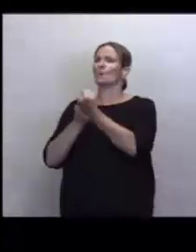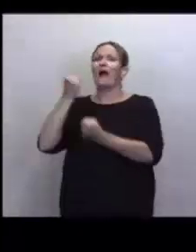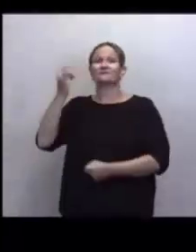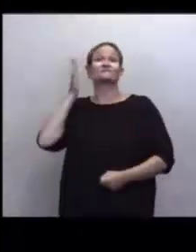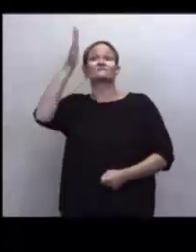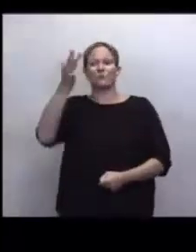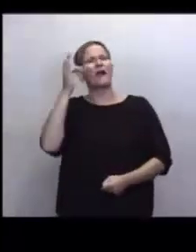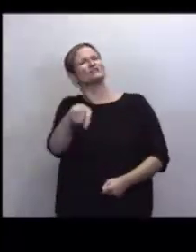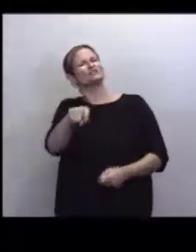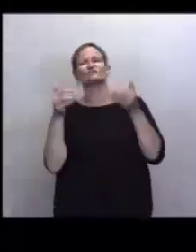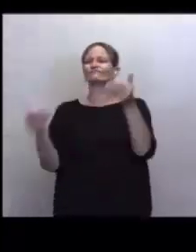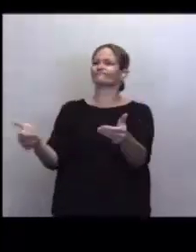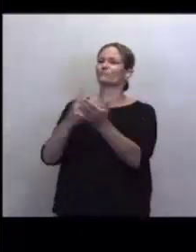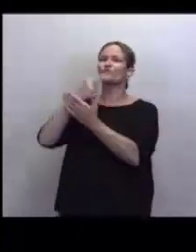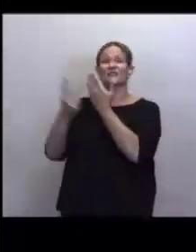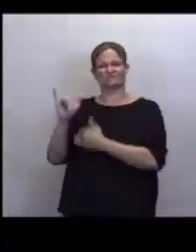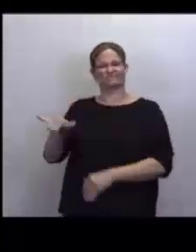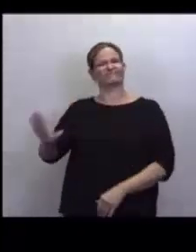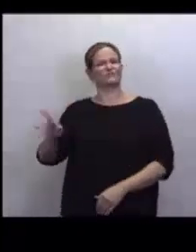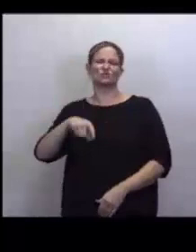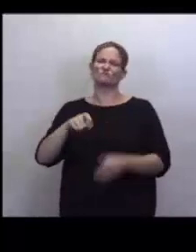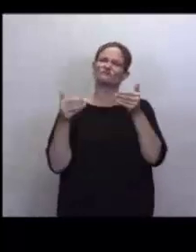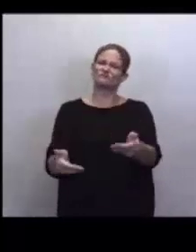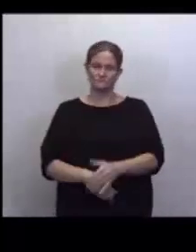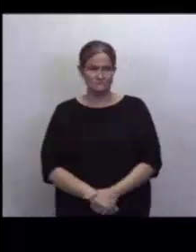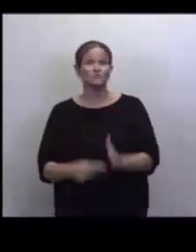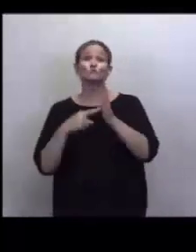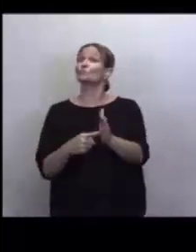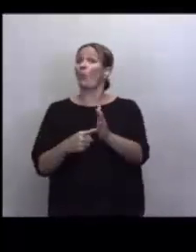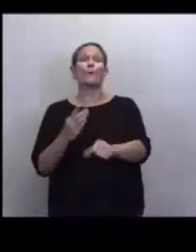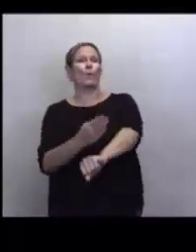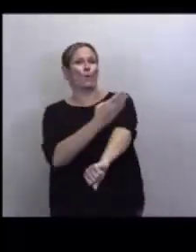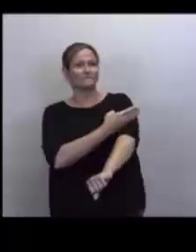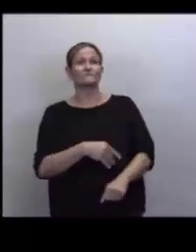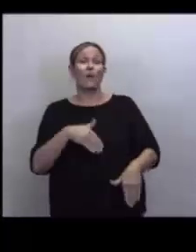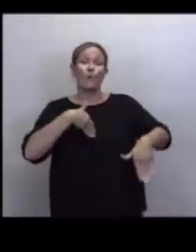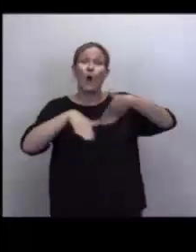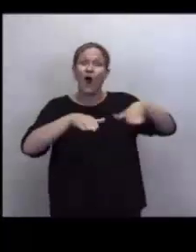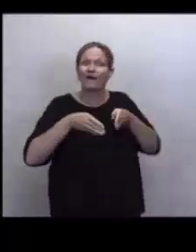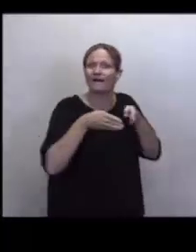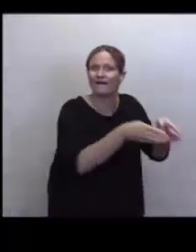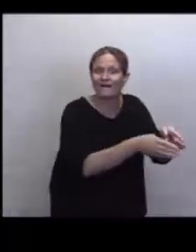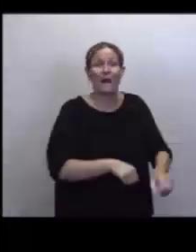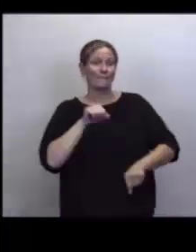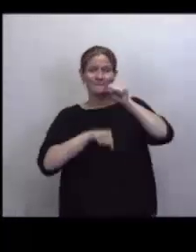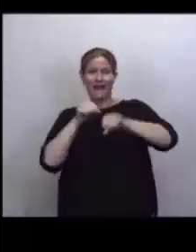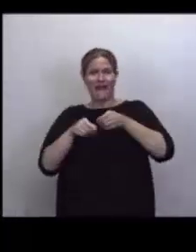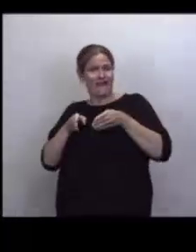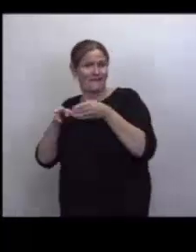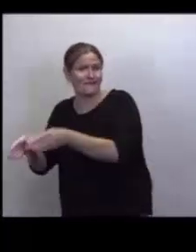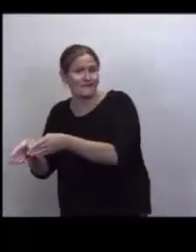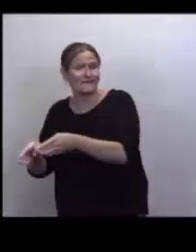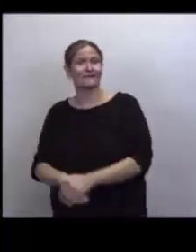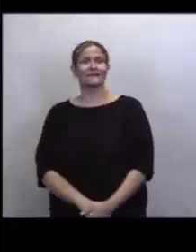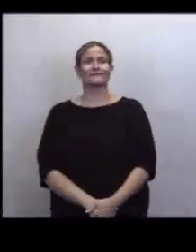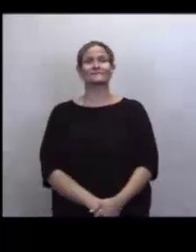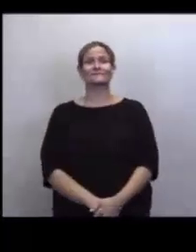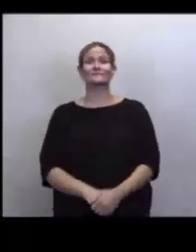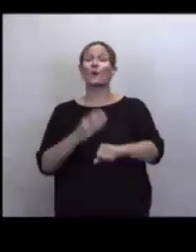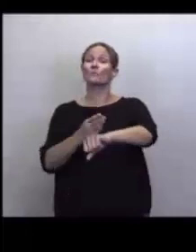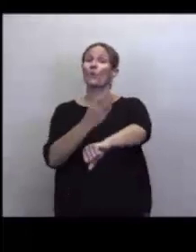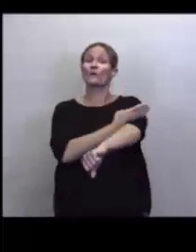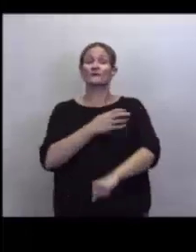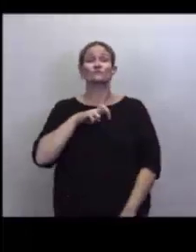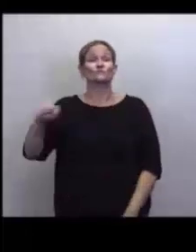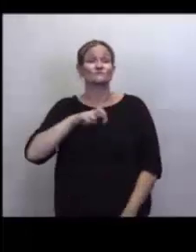una infraestructura de transporte que apoye los esfuerzos de la planificación a lo largo plazo para mejorar la infraestructura